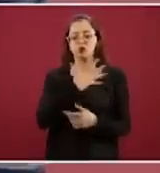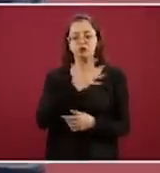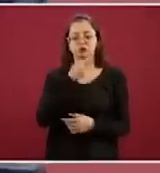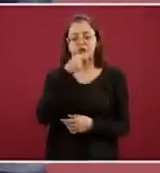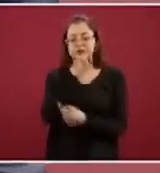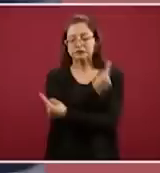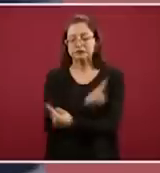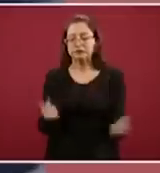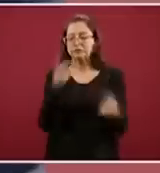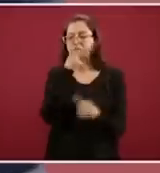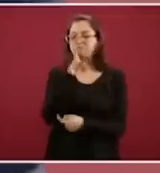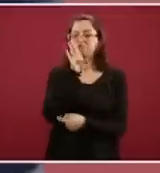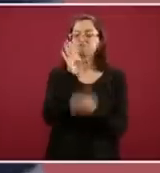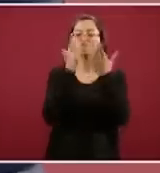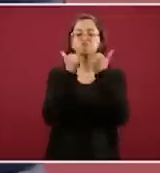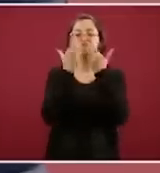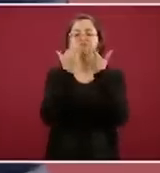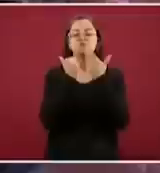huérfanos de